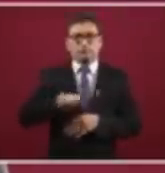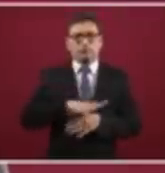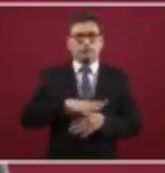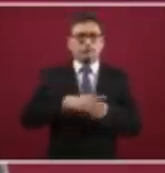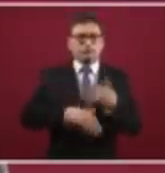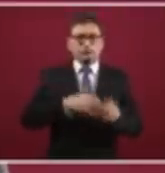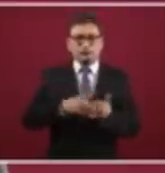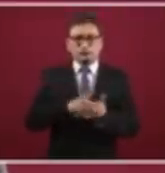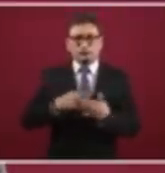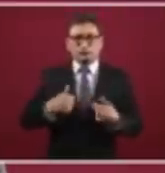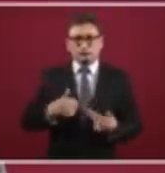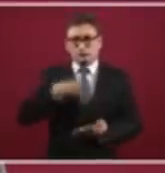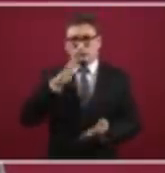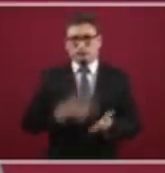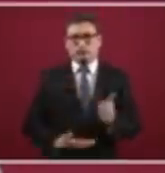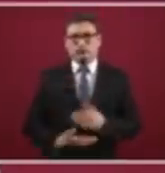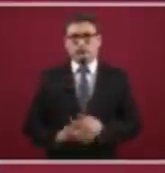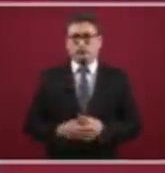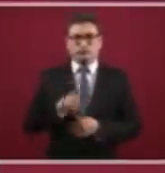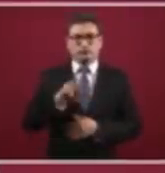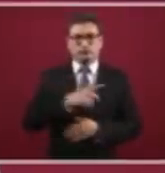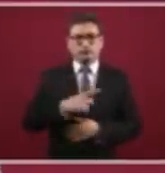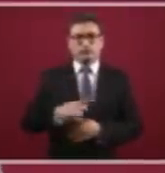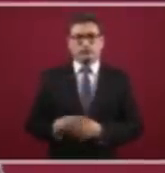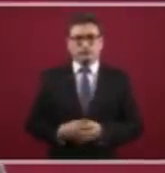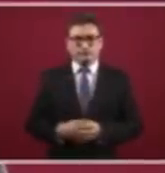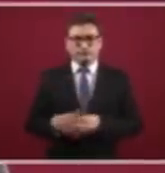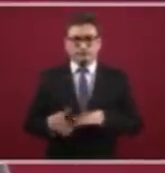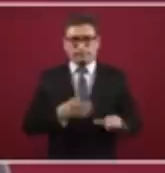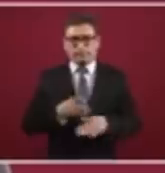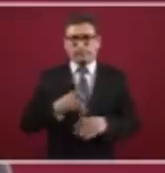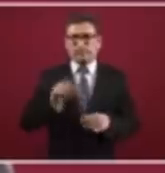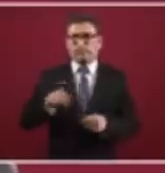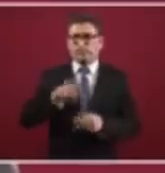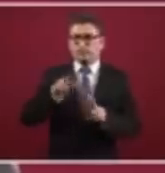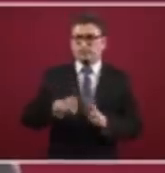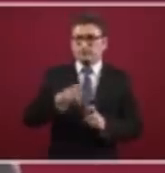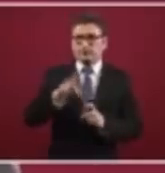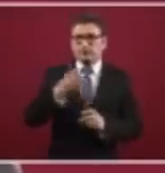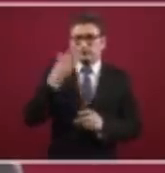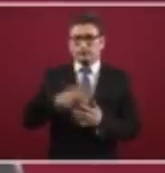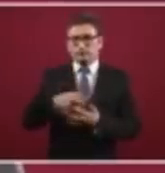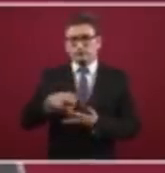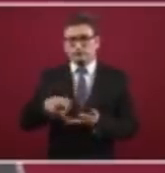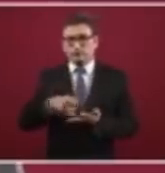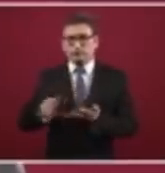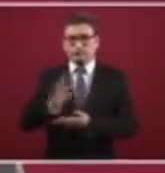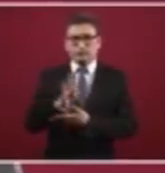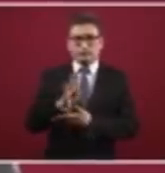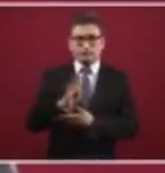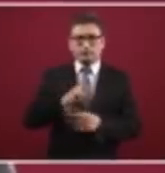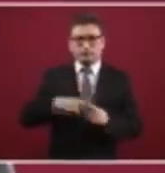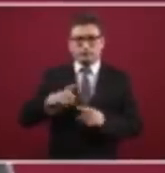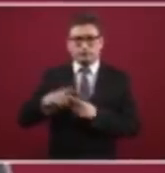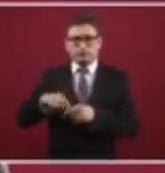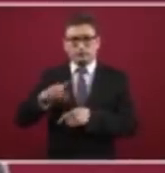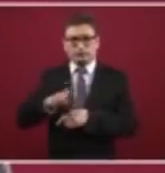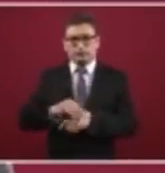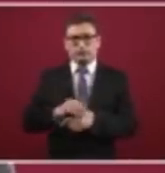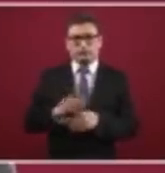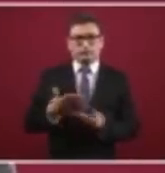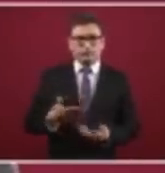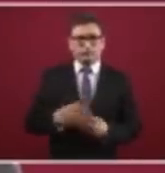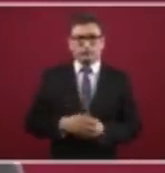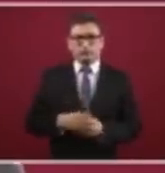de derechos humanos en el país son la parte de la legalización del cultivo de la cannabis que no solamente es la marihuana hay